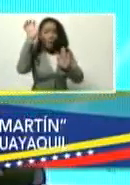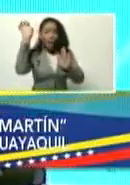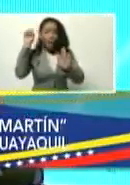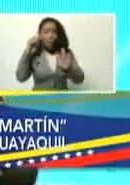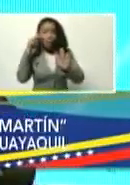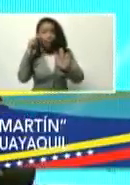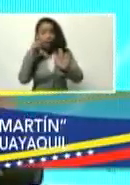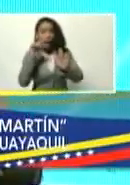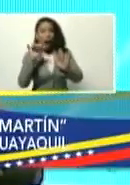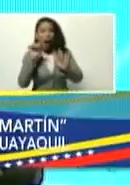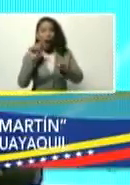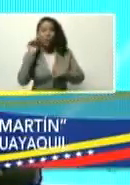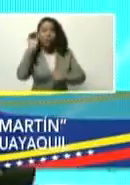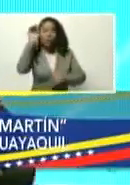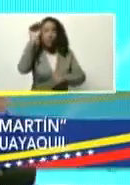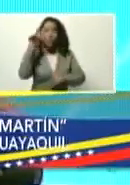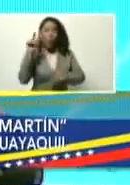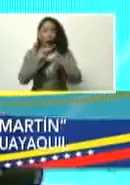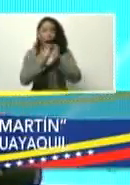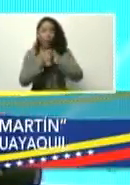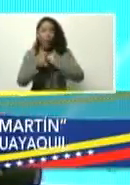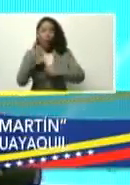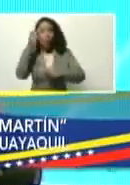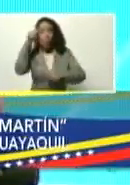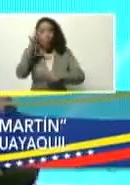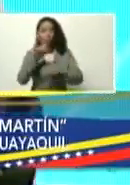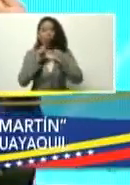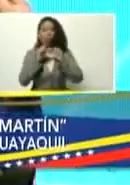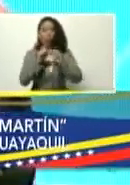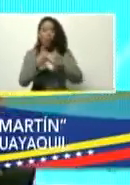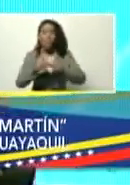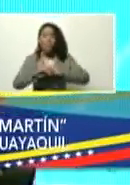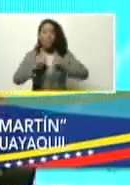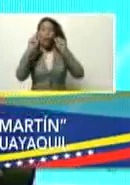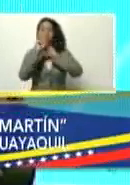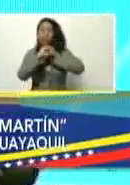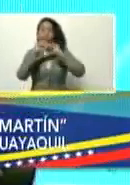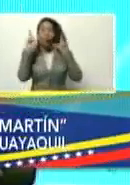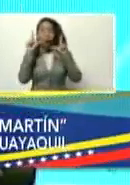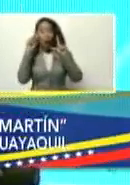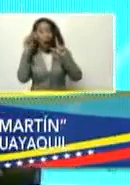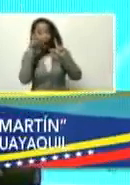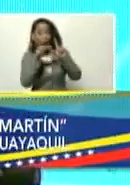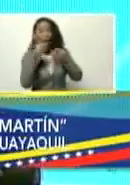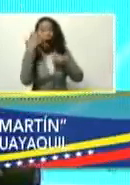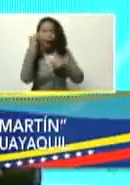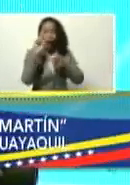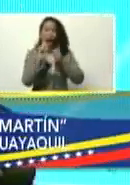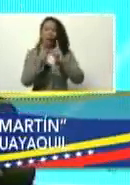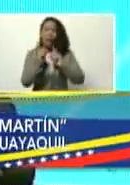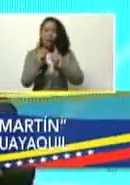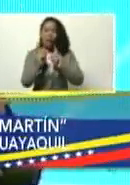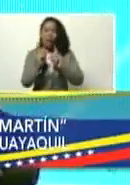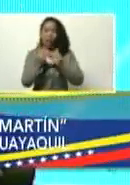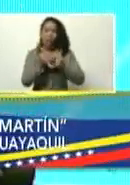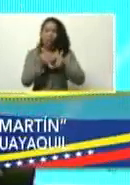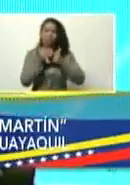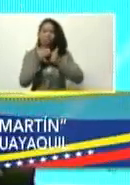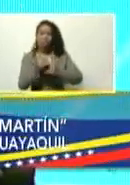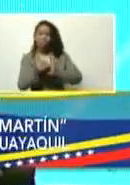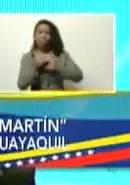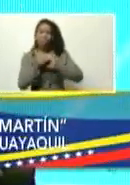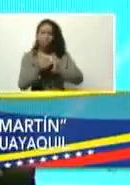mejores condiciones. Los pueblos siguen despertando. También hay procesos, hay retrocesos lamentablemente, pero